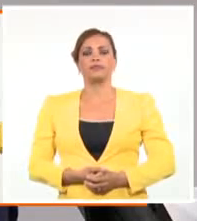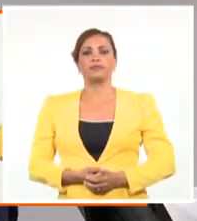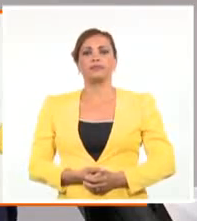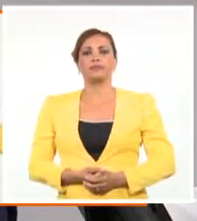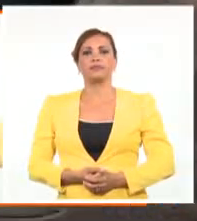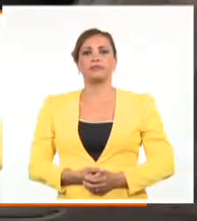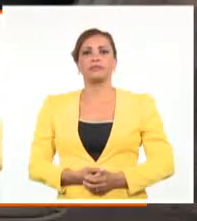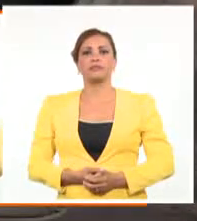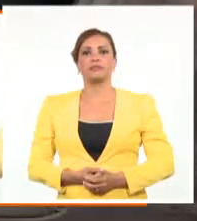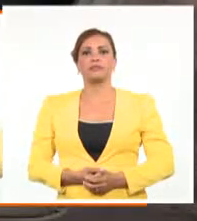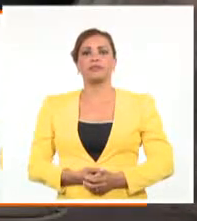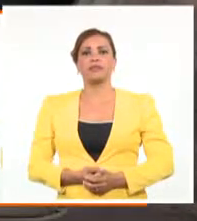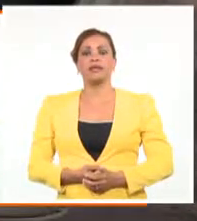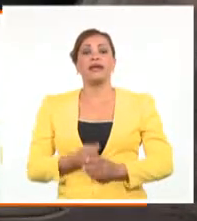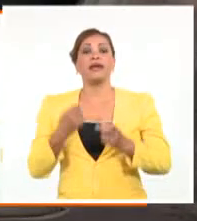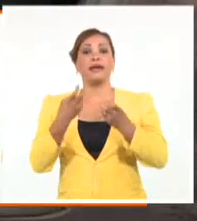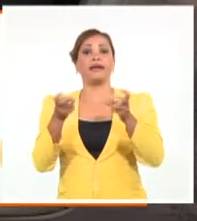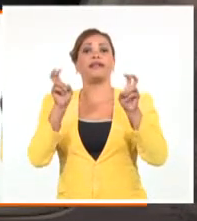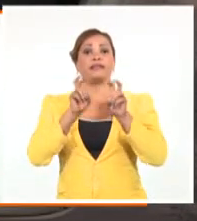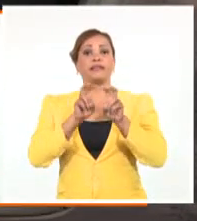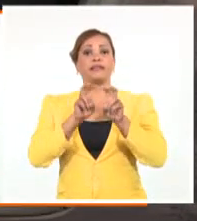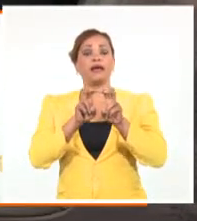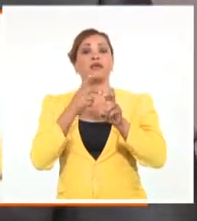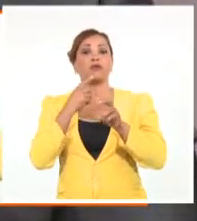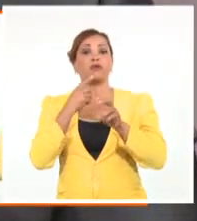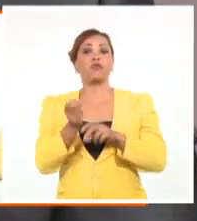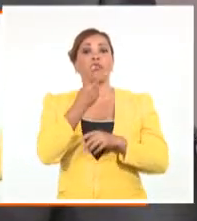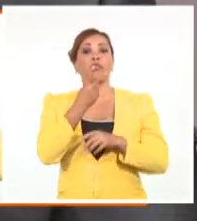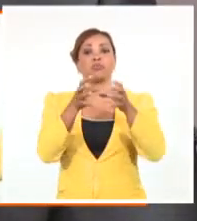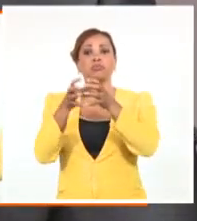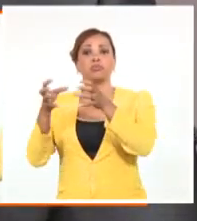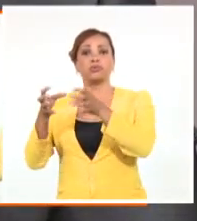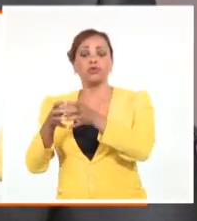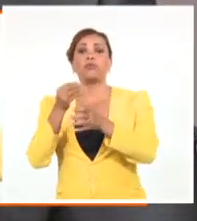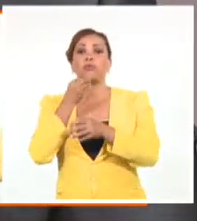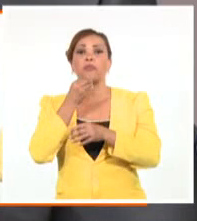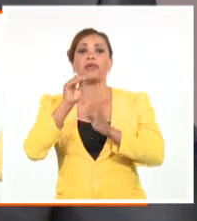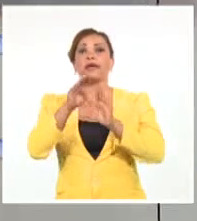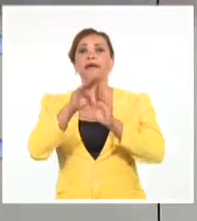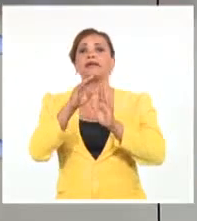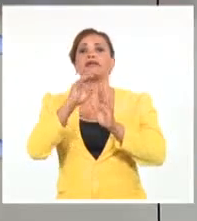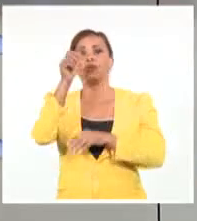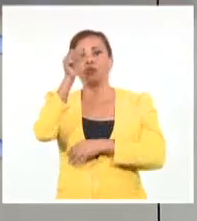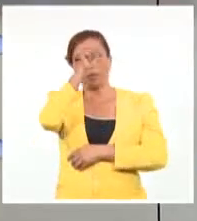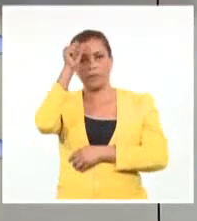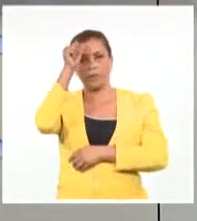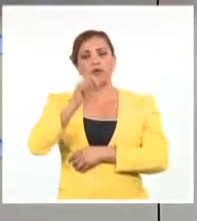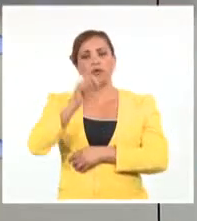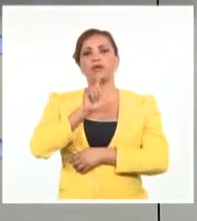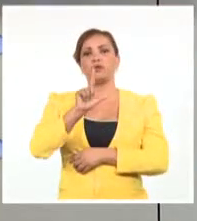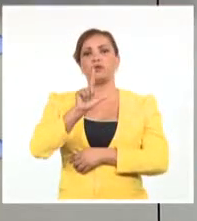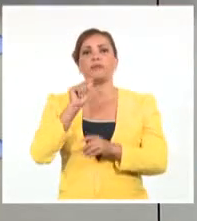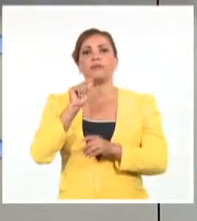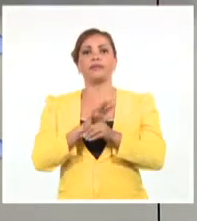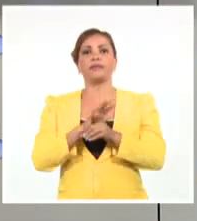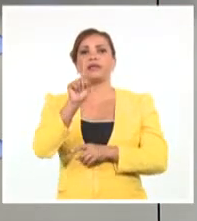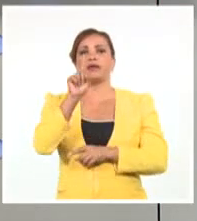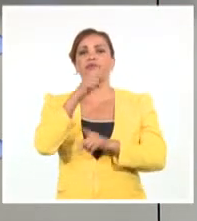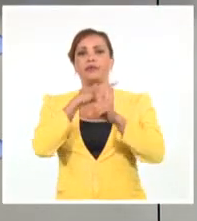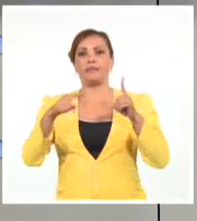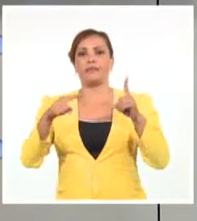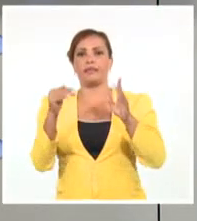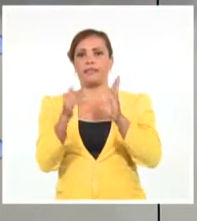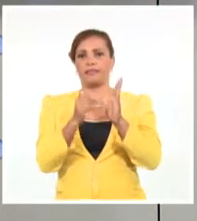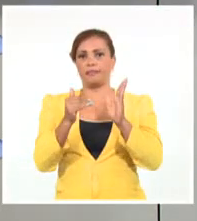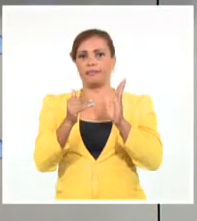disputarse en el Estadio Latinoamericano están programados para este domingo y lunes, en ambos casos desde la 1:30 de la tarde, y